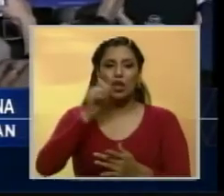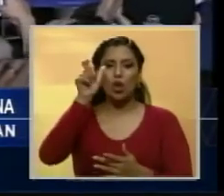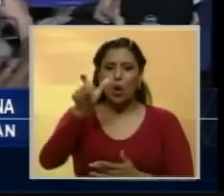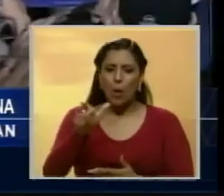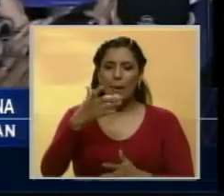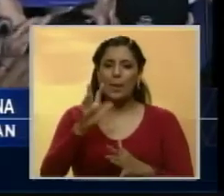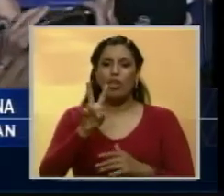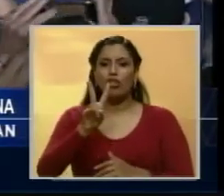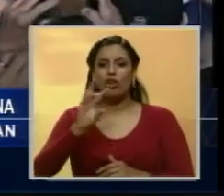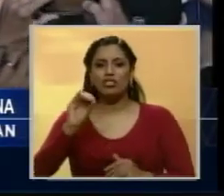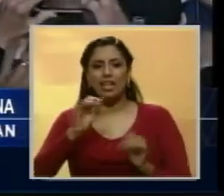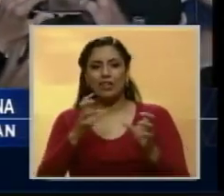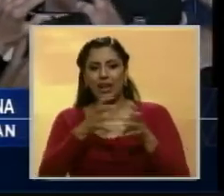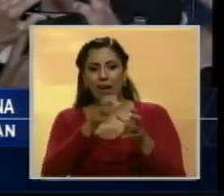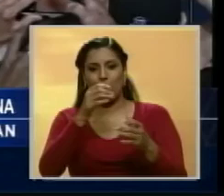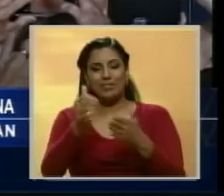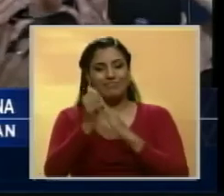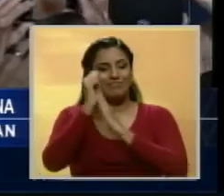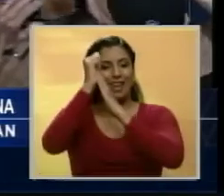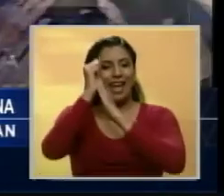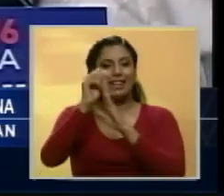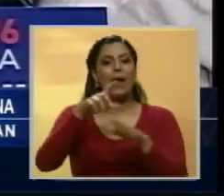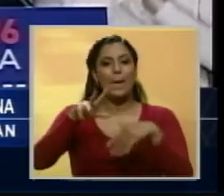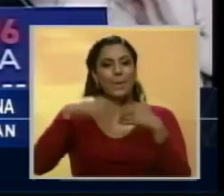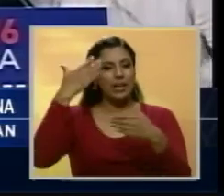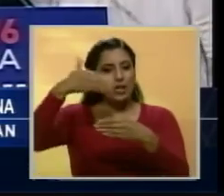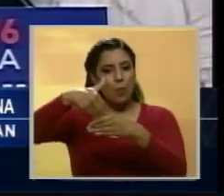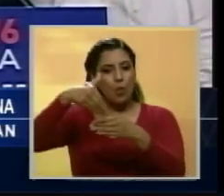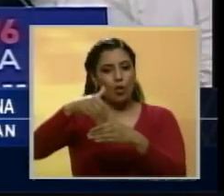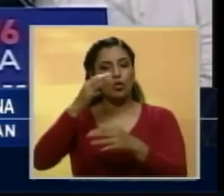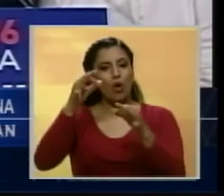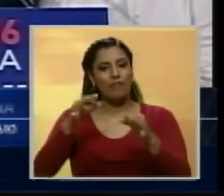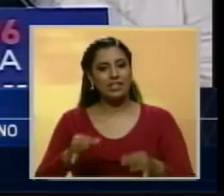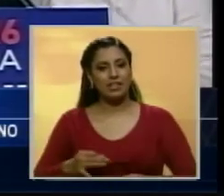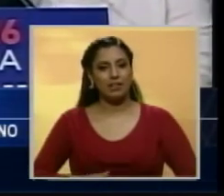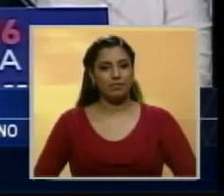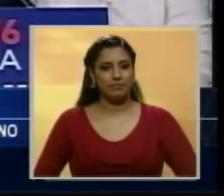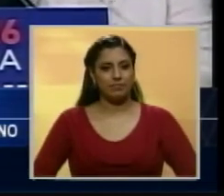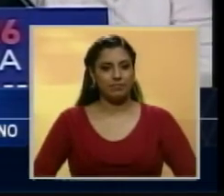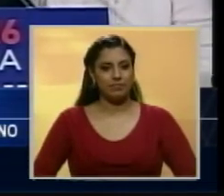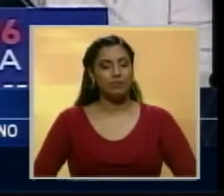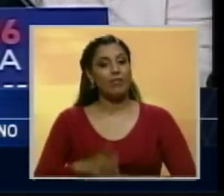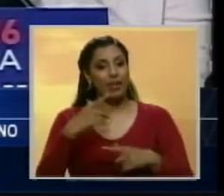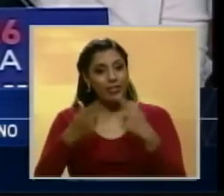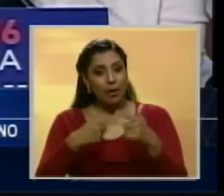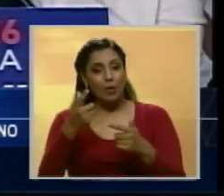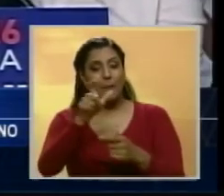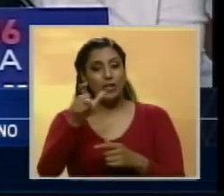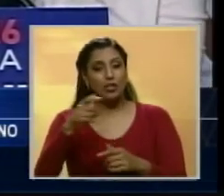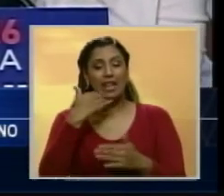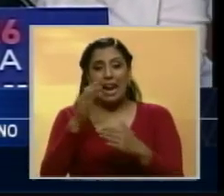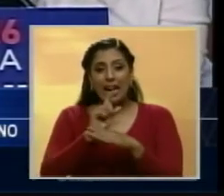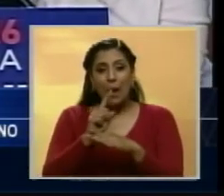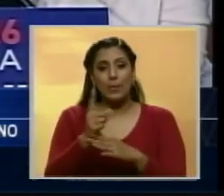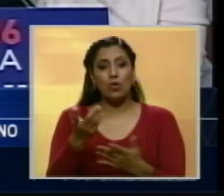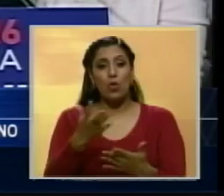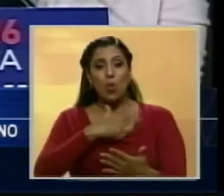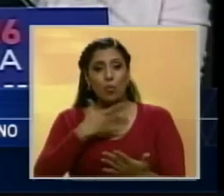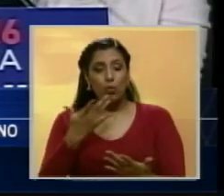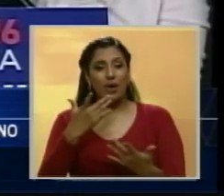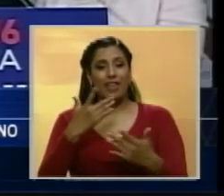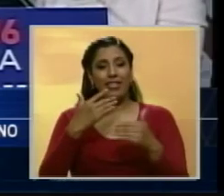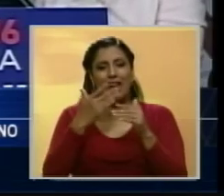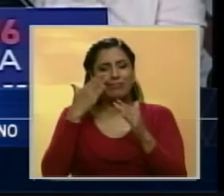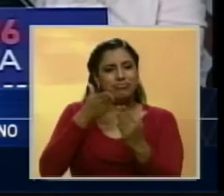a menos de 200 delegados de lograr la nominación de forma oficial. Tan pronto como hubiera una